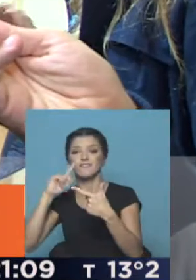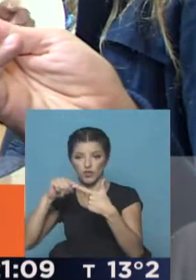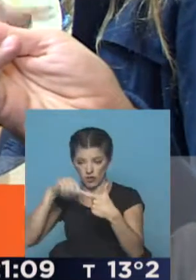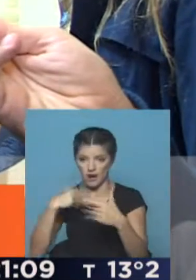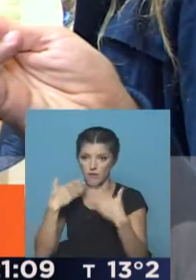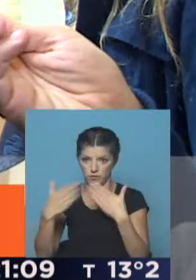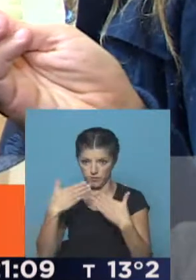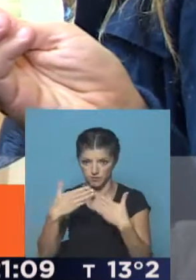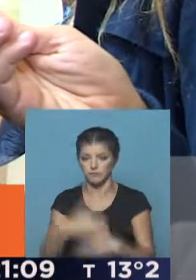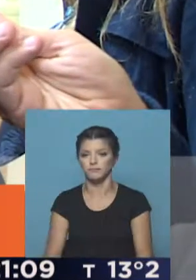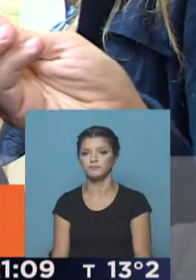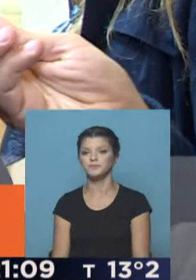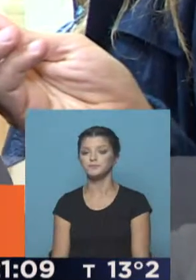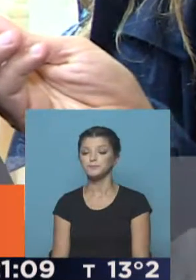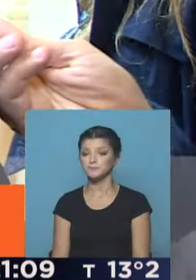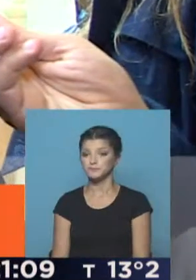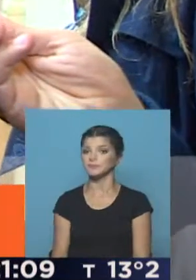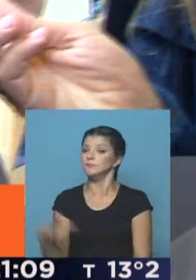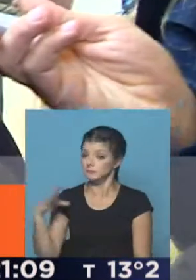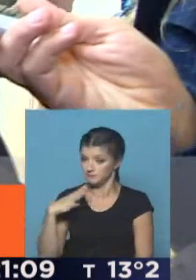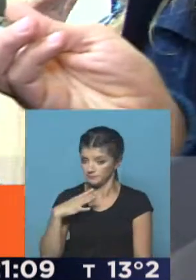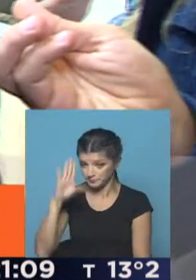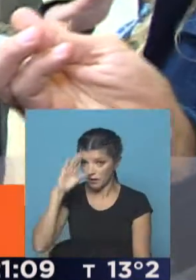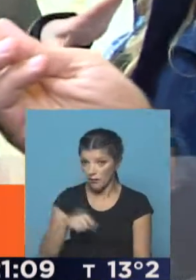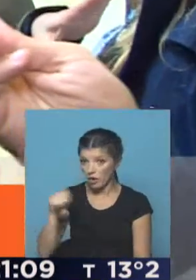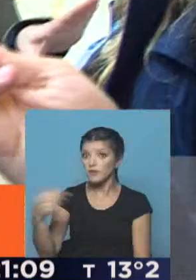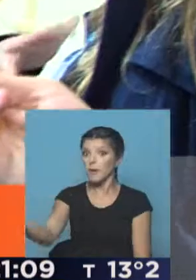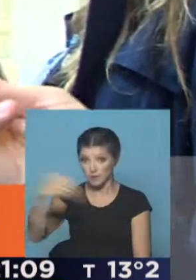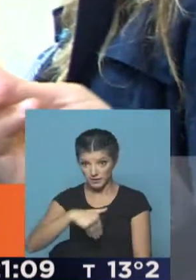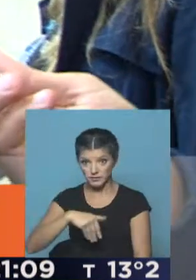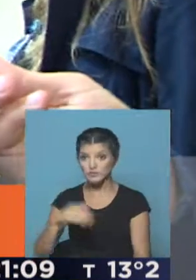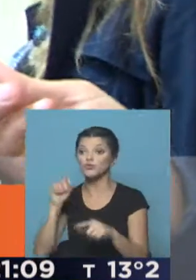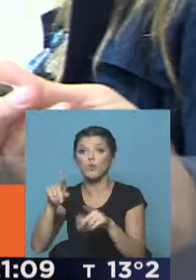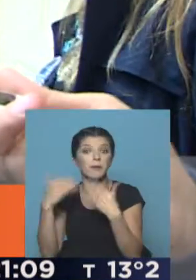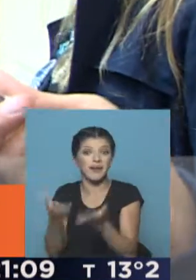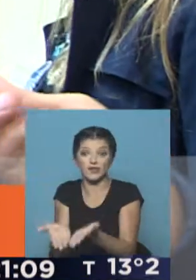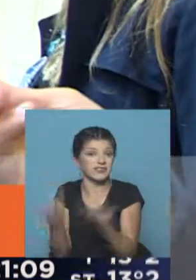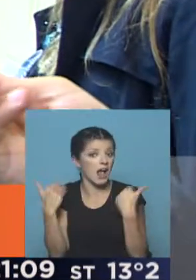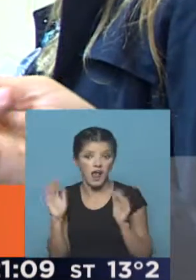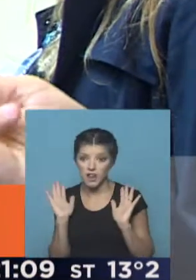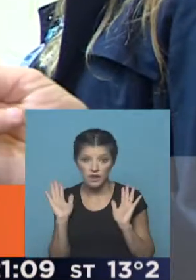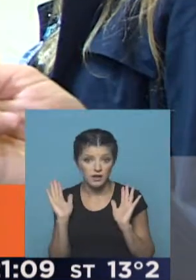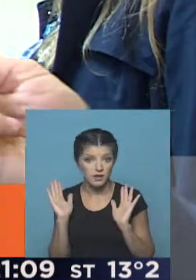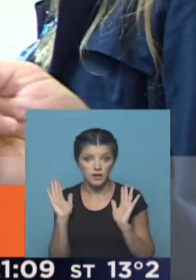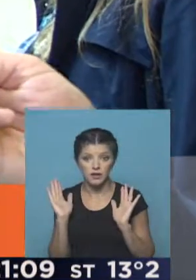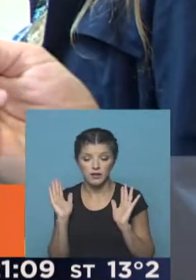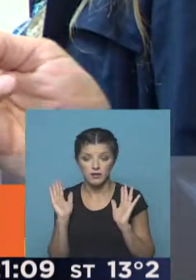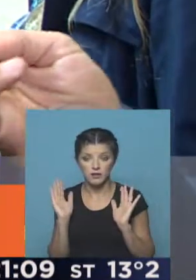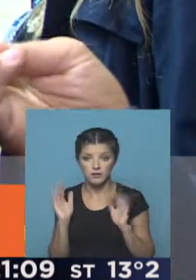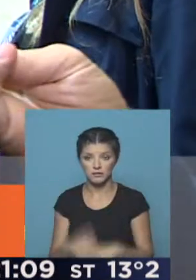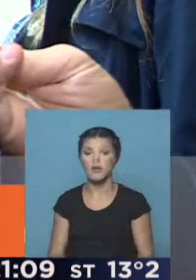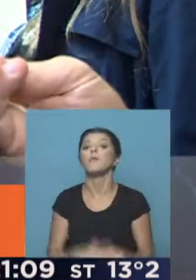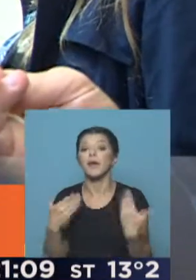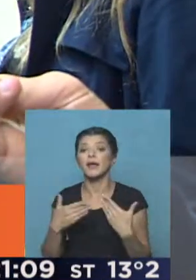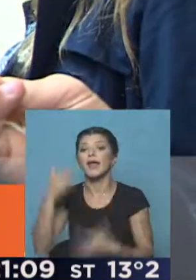Todavía falta que el juez, pero bueno, ahora tiene que venir acá, hay que desaforarlo. Porque hay que pedir, posibilitar que la